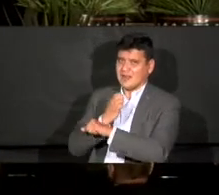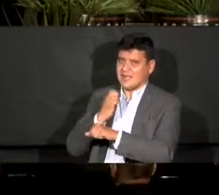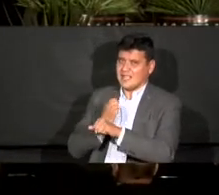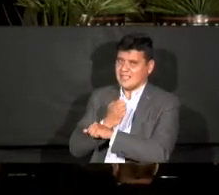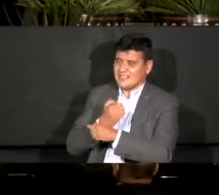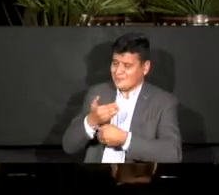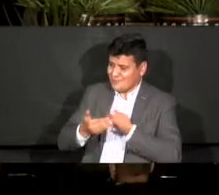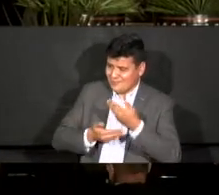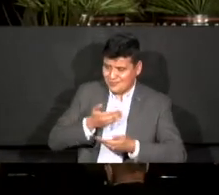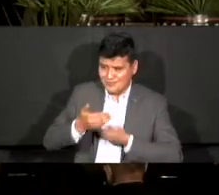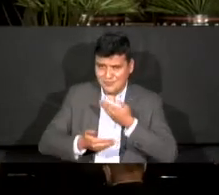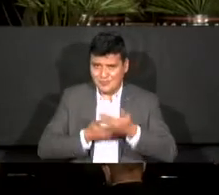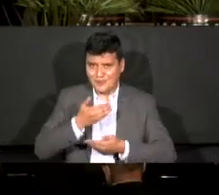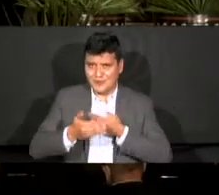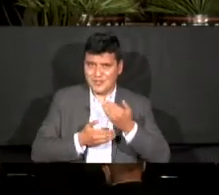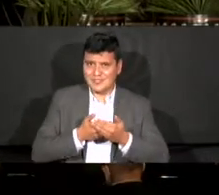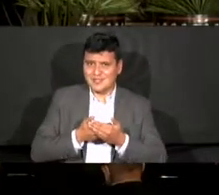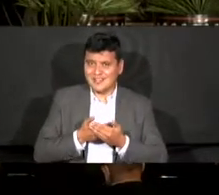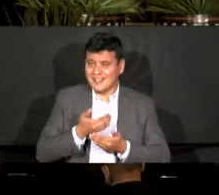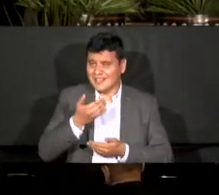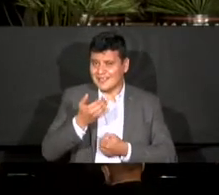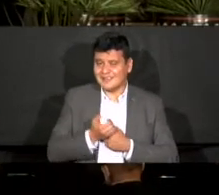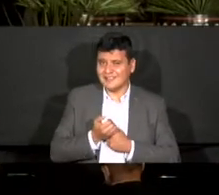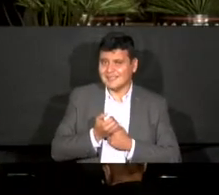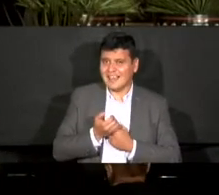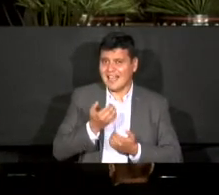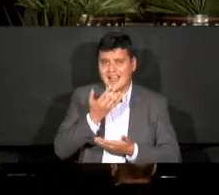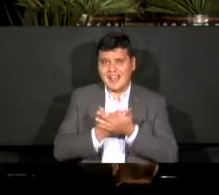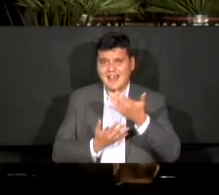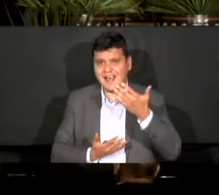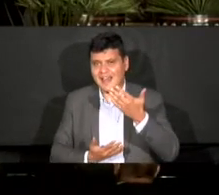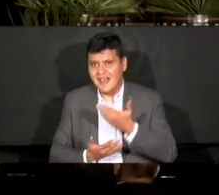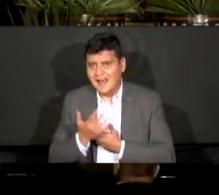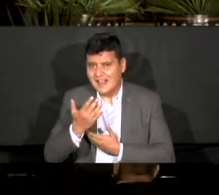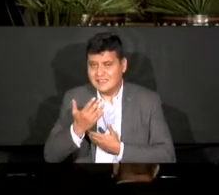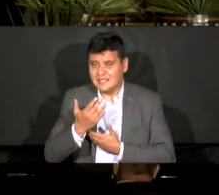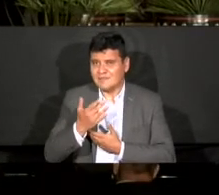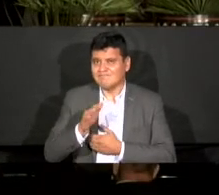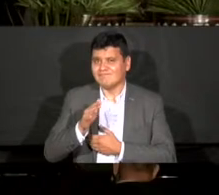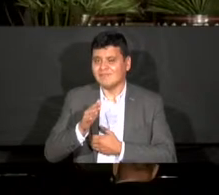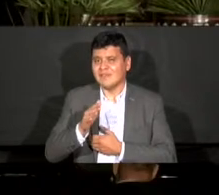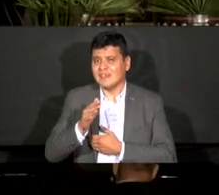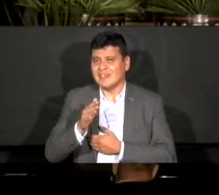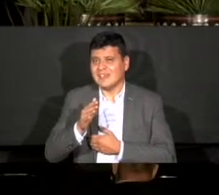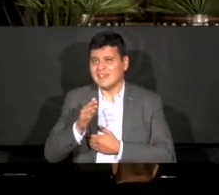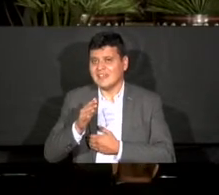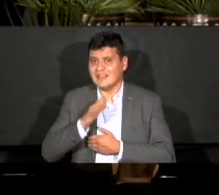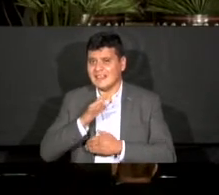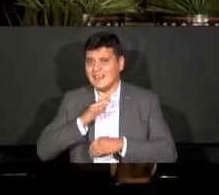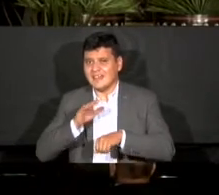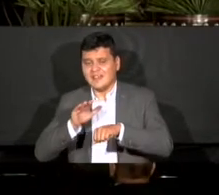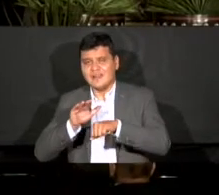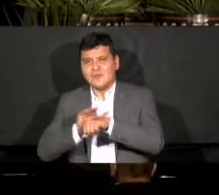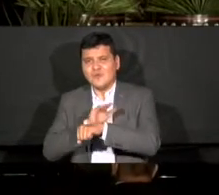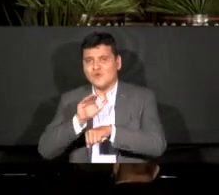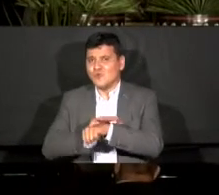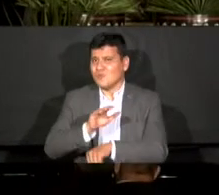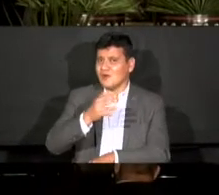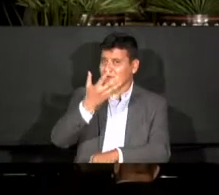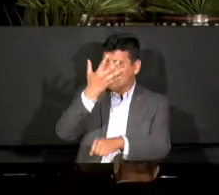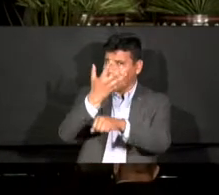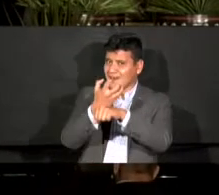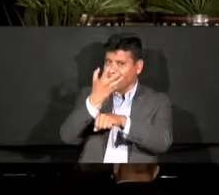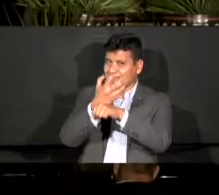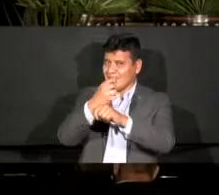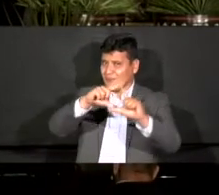nacional colabora con el destacado quinto lugar. Además, el valor de su producción